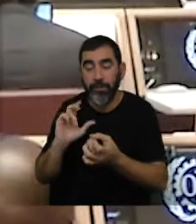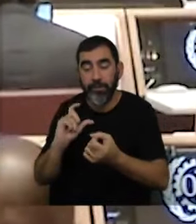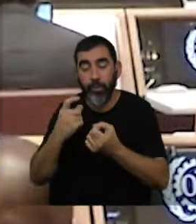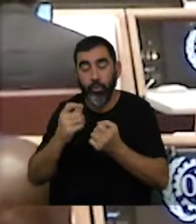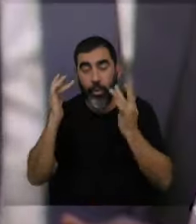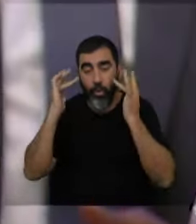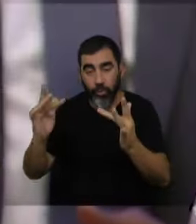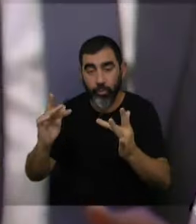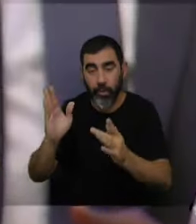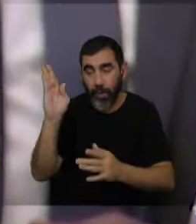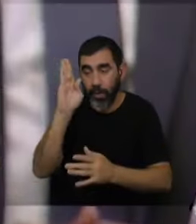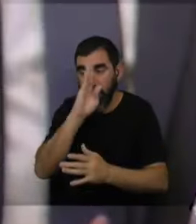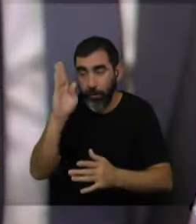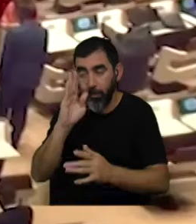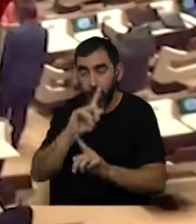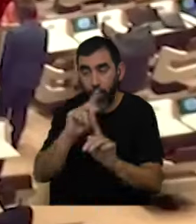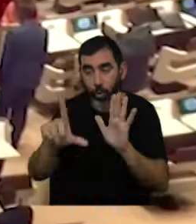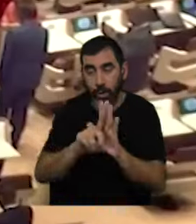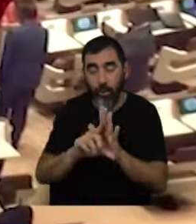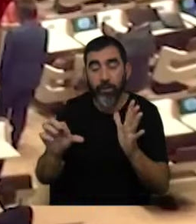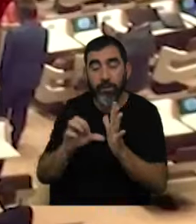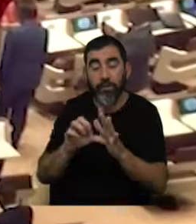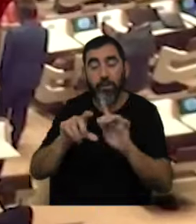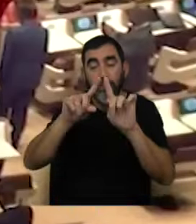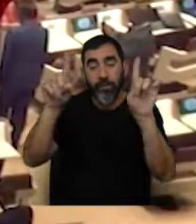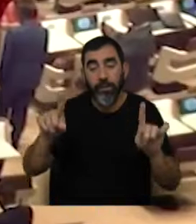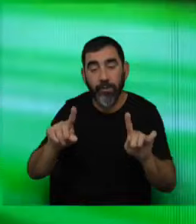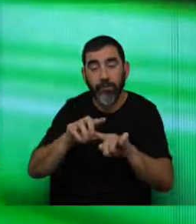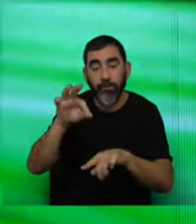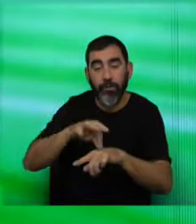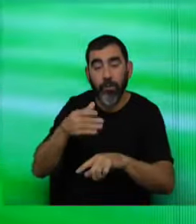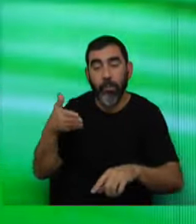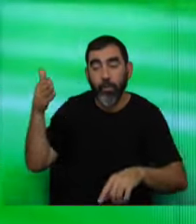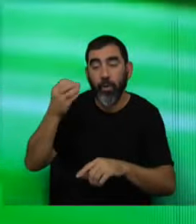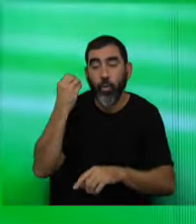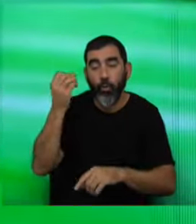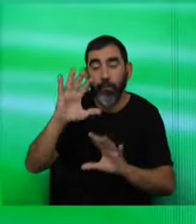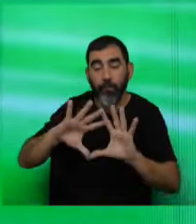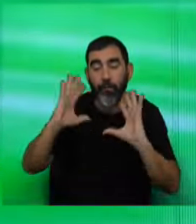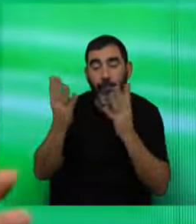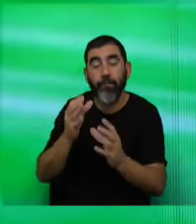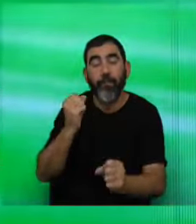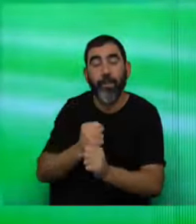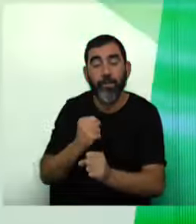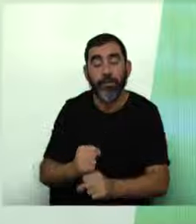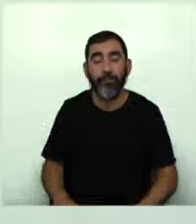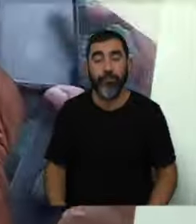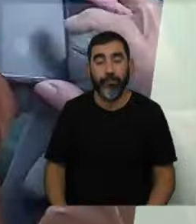educación espionaje y y el sistema de certificaciones médicas tras participar en la conferencia mundial del